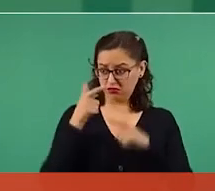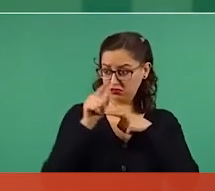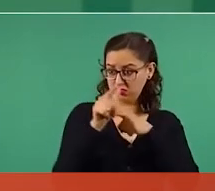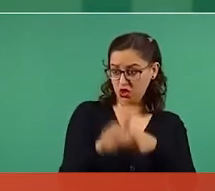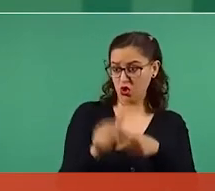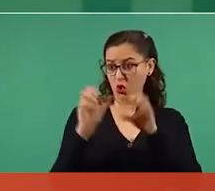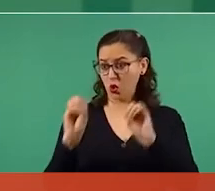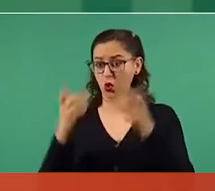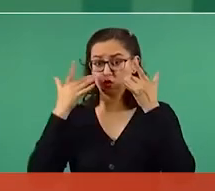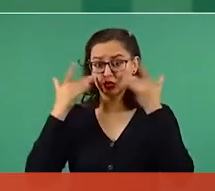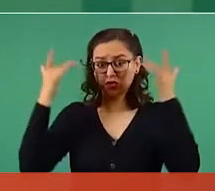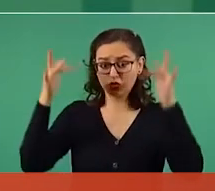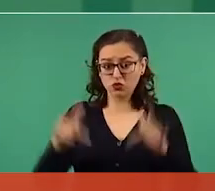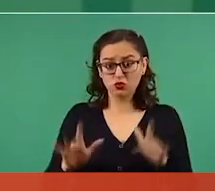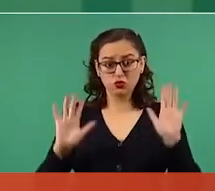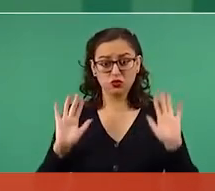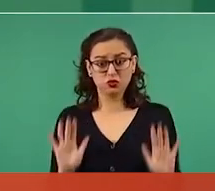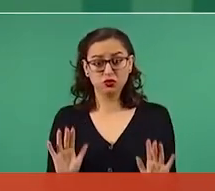la gente va a poder